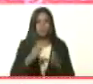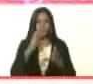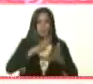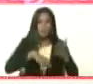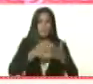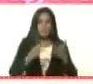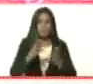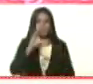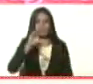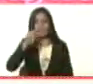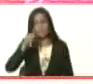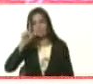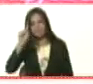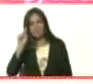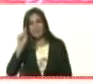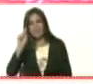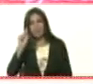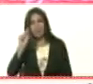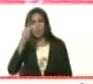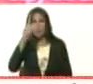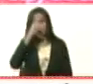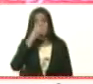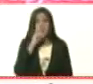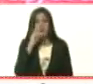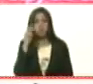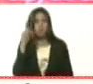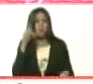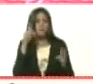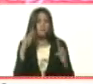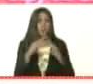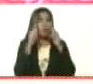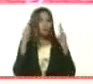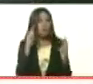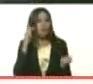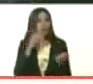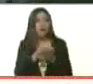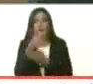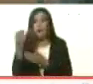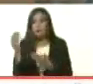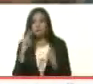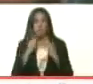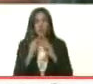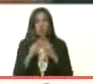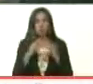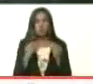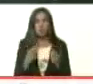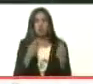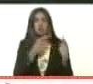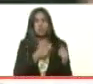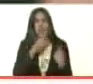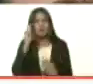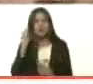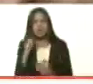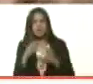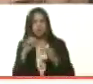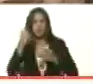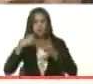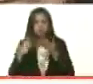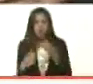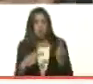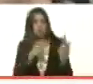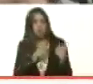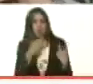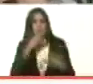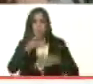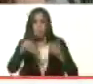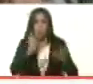CPT estén una vez al año, cada vez que vamos a hacer un encuentro, no. Las tareas, los problemas, los asuntos y las